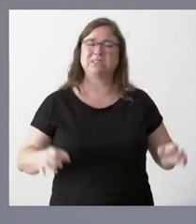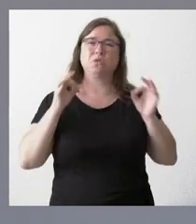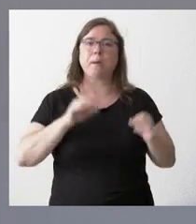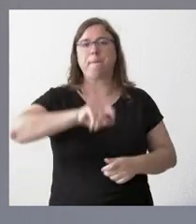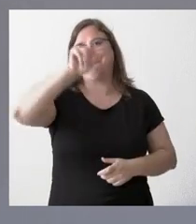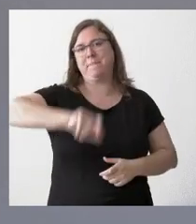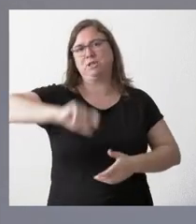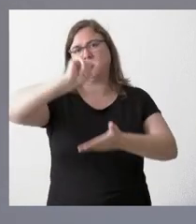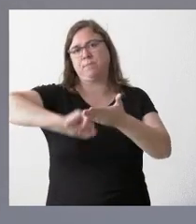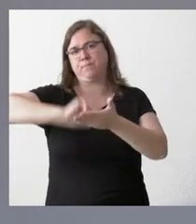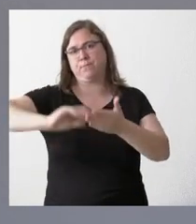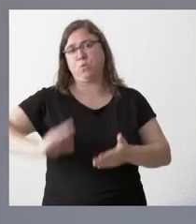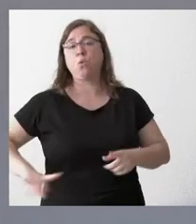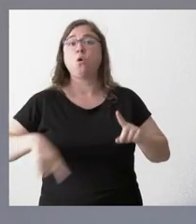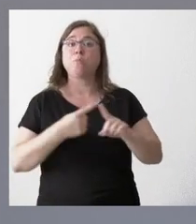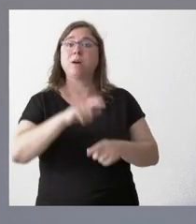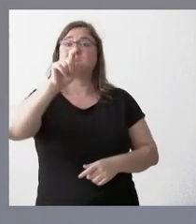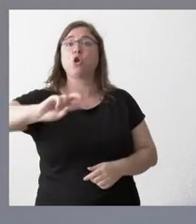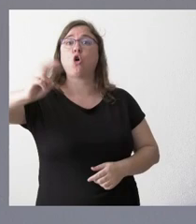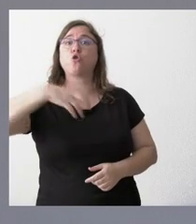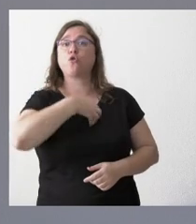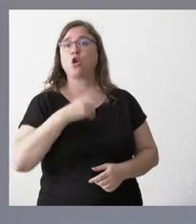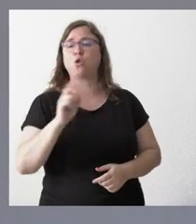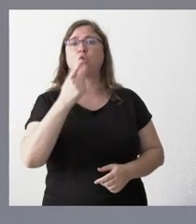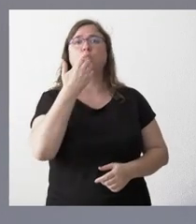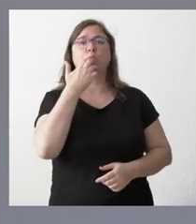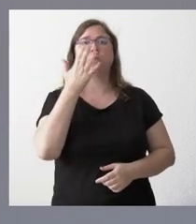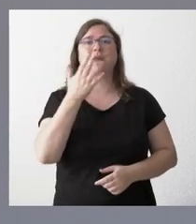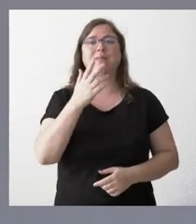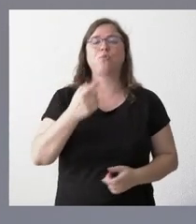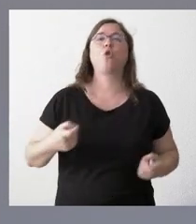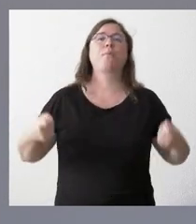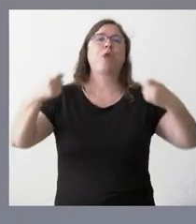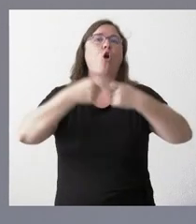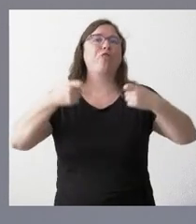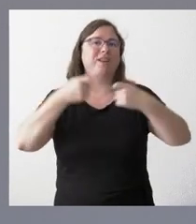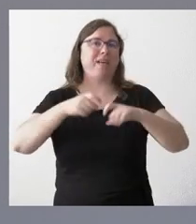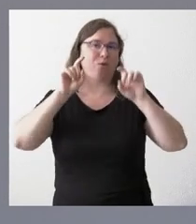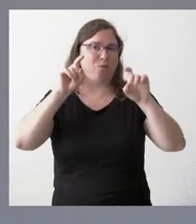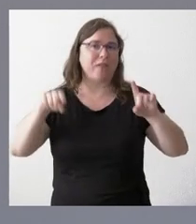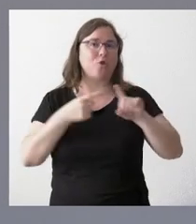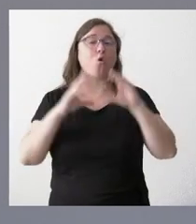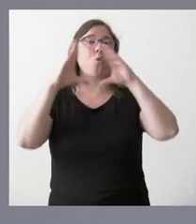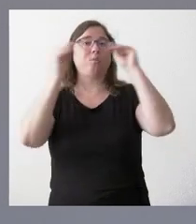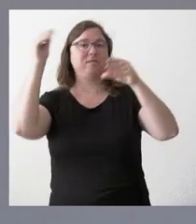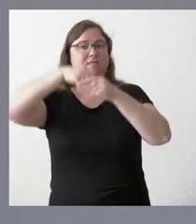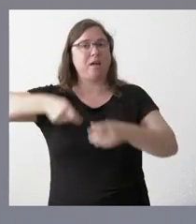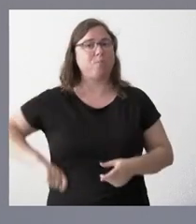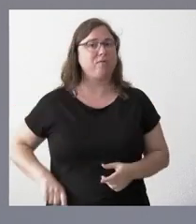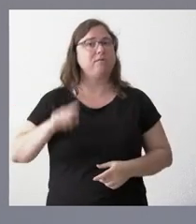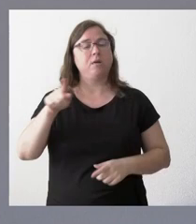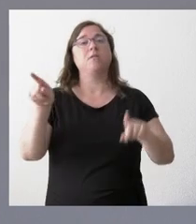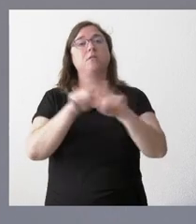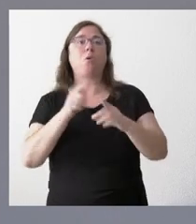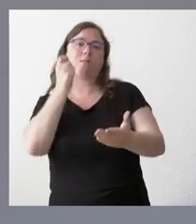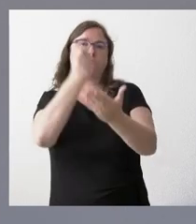pero también otro personal que no es de la administración pública, como pueda ser los centros concertados en materia educativa o el personal de las universidades, que también sufraga la